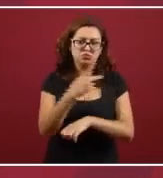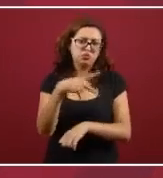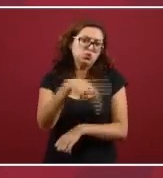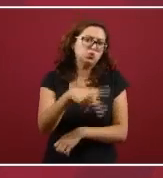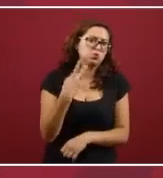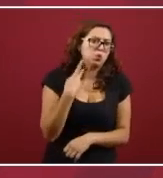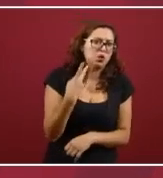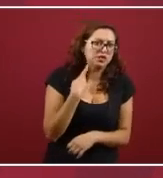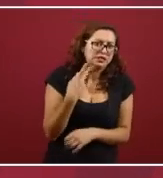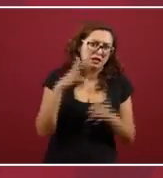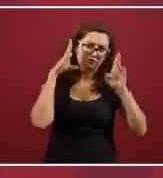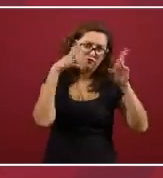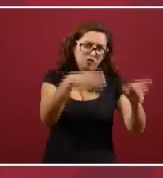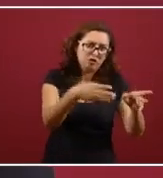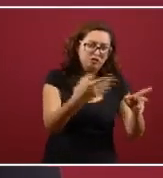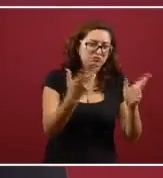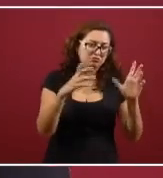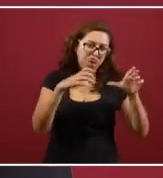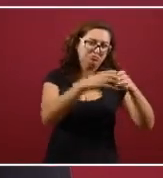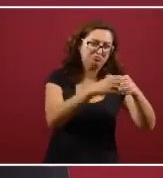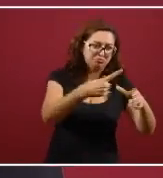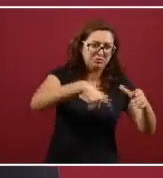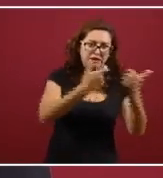La gente quiso un cambio